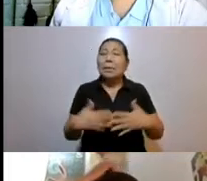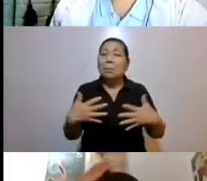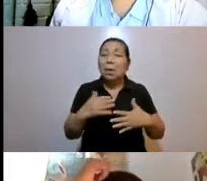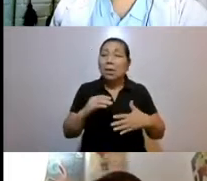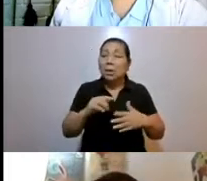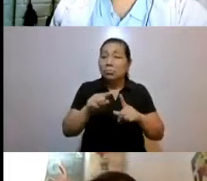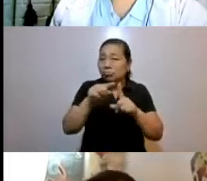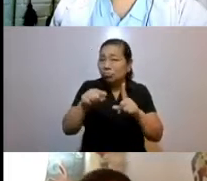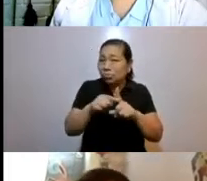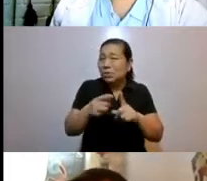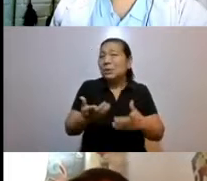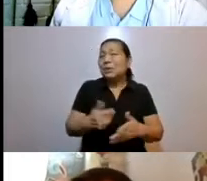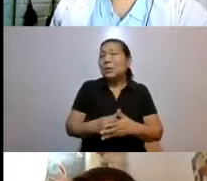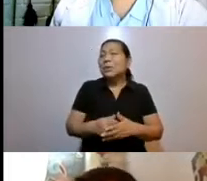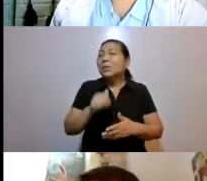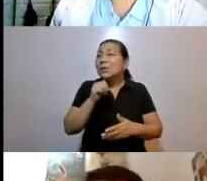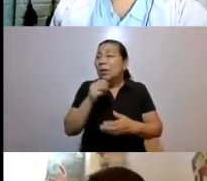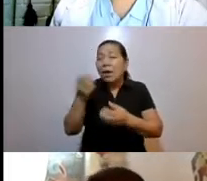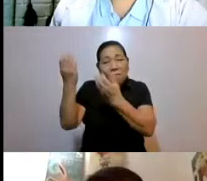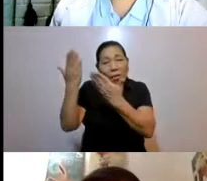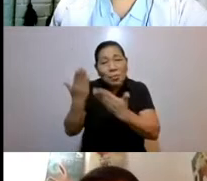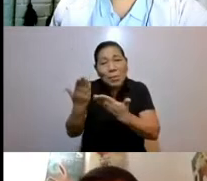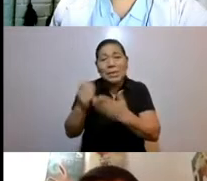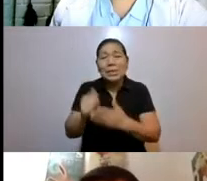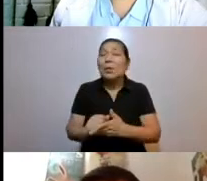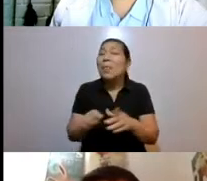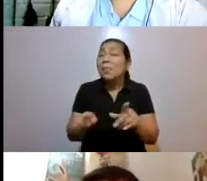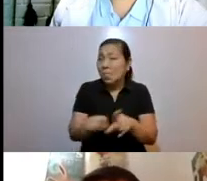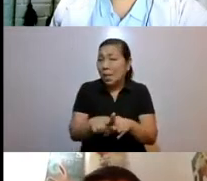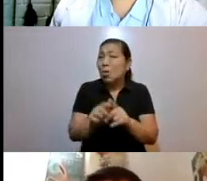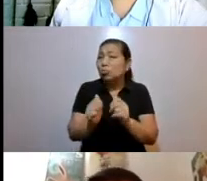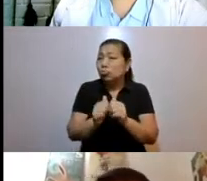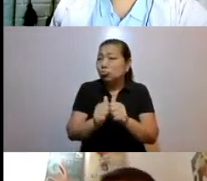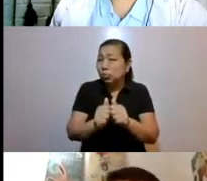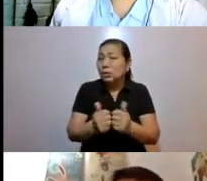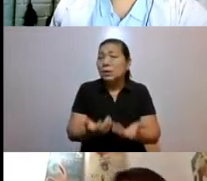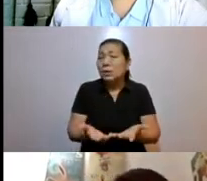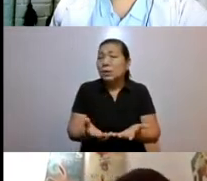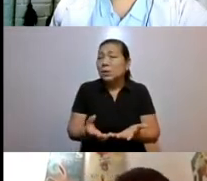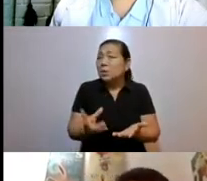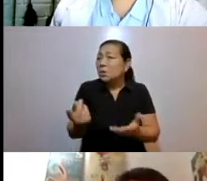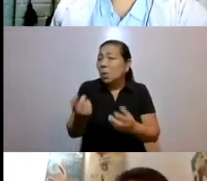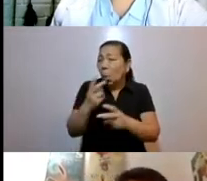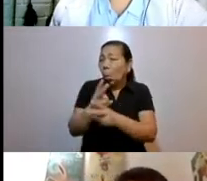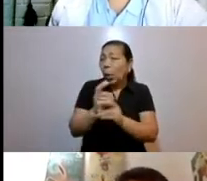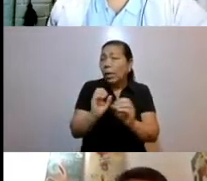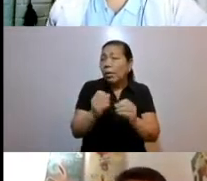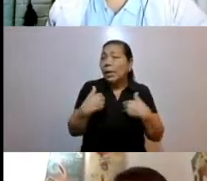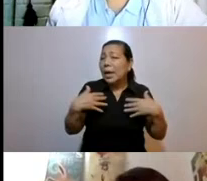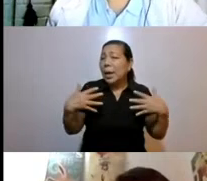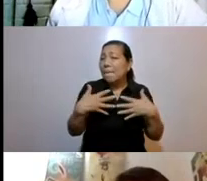no deseada, ¿no? La falta de información también puede acompañar a que no se estén cuidando, tengan miedo y